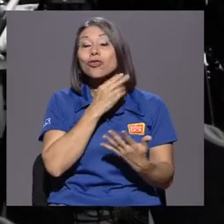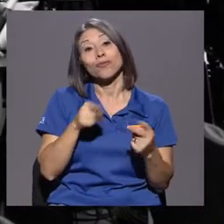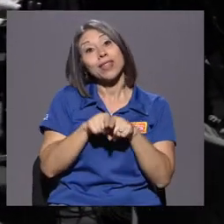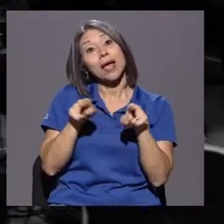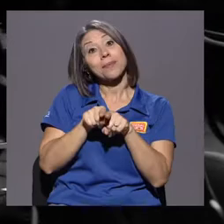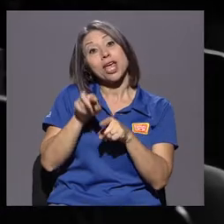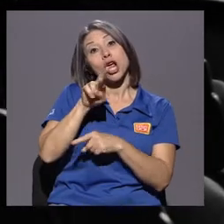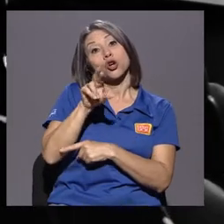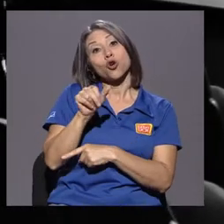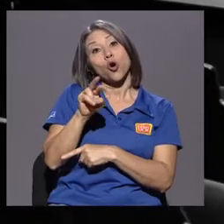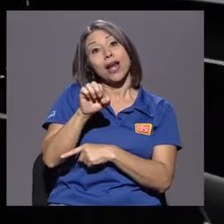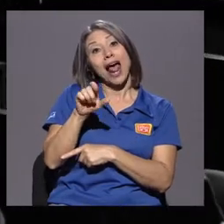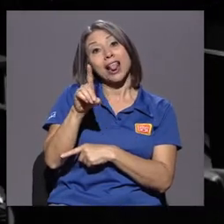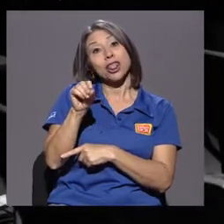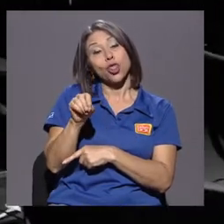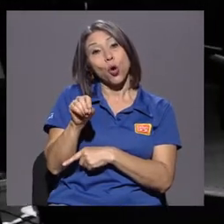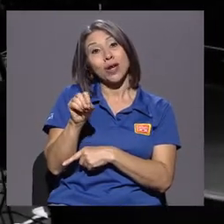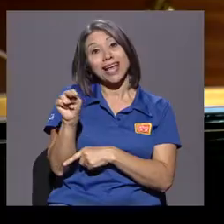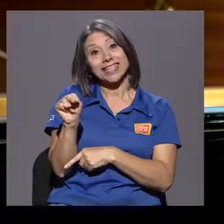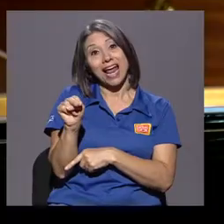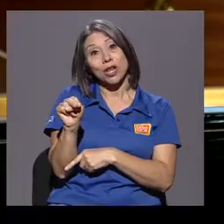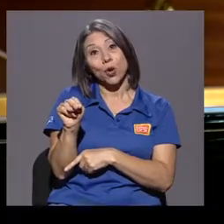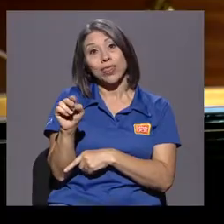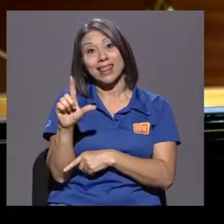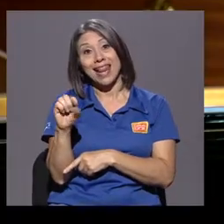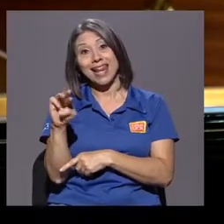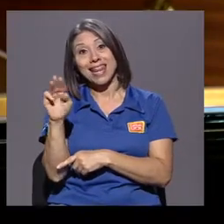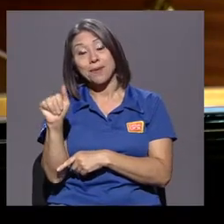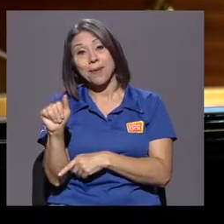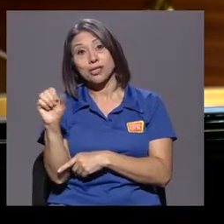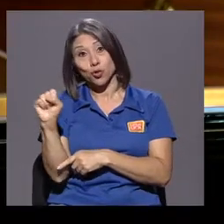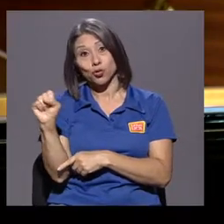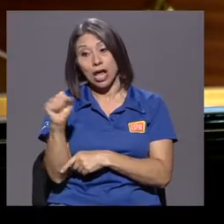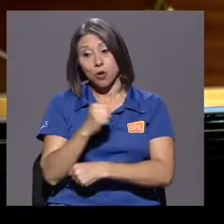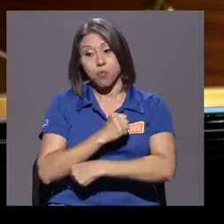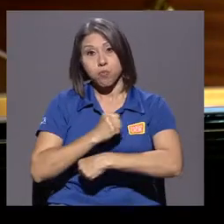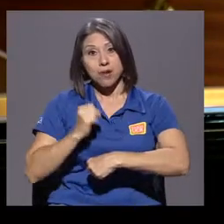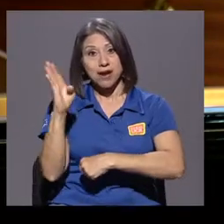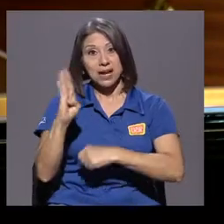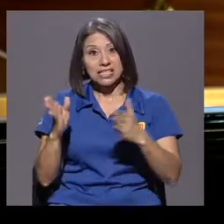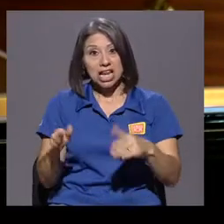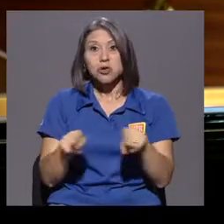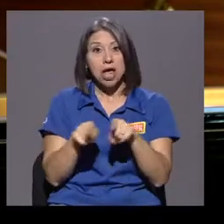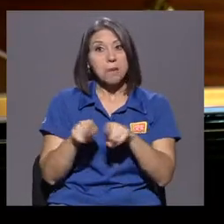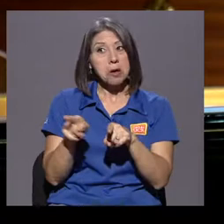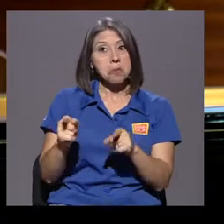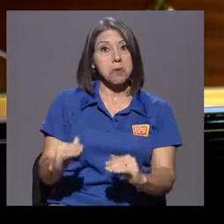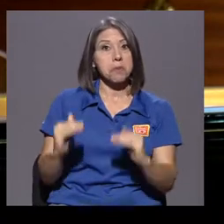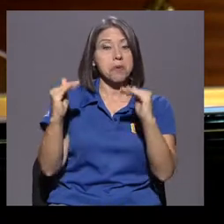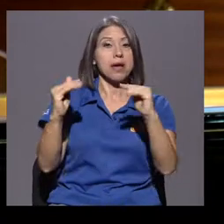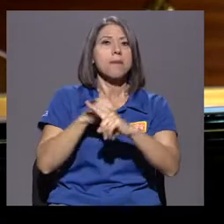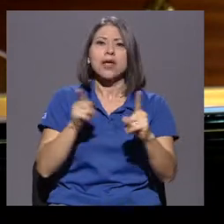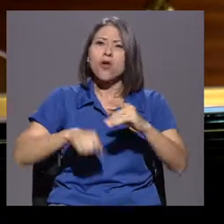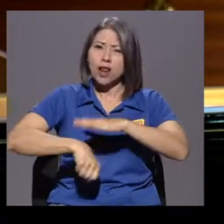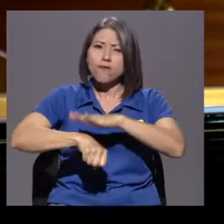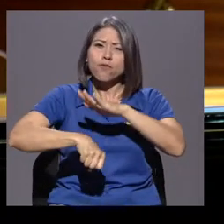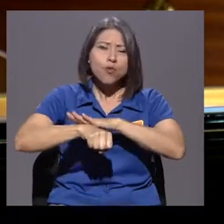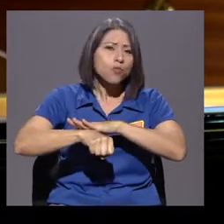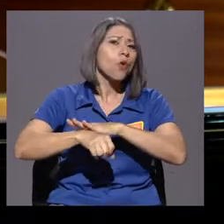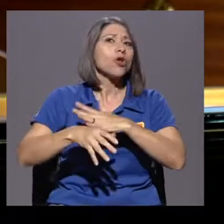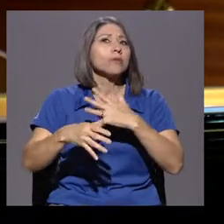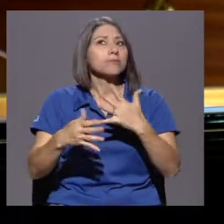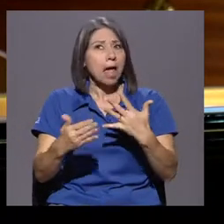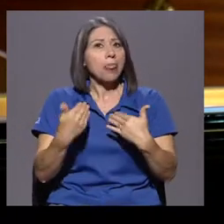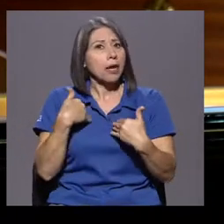nazario de lima souza el gordito brasileño ese también hasta la altura no no el fútbol no no no esa no es no ha sido avaro en grandes figuras